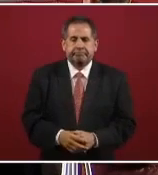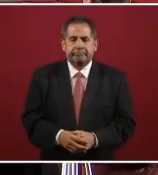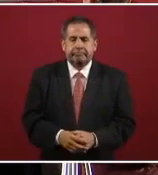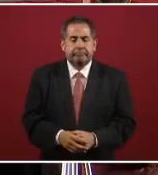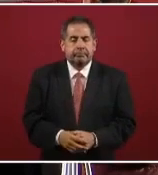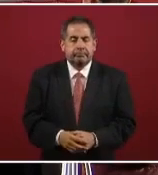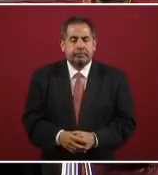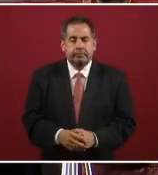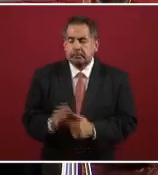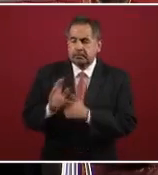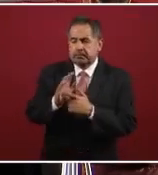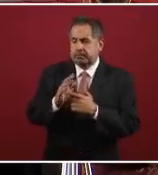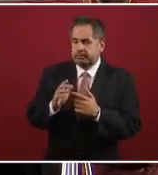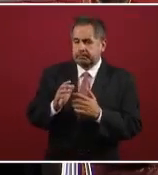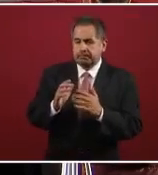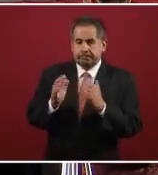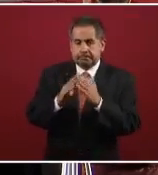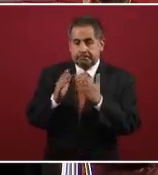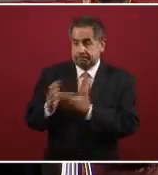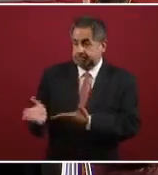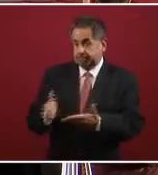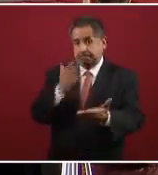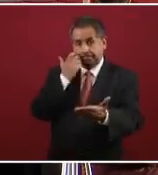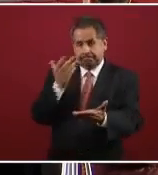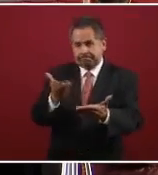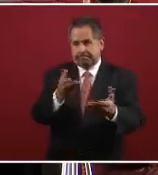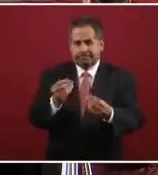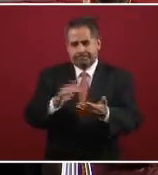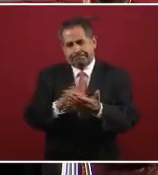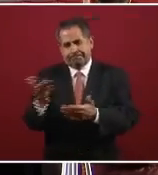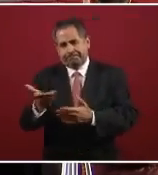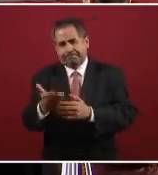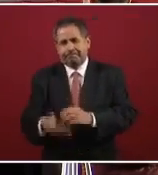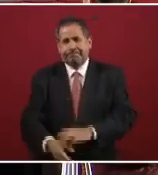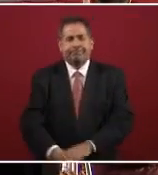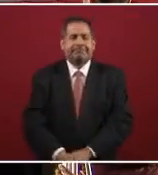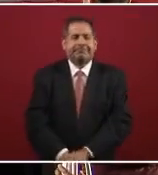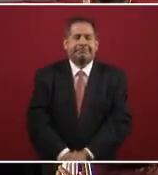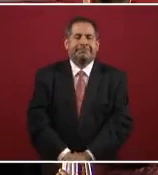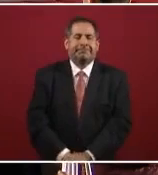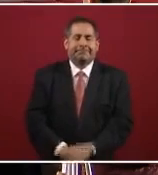pues ahí los dejo con la casa y muchas gracias